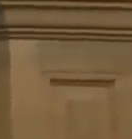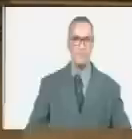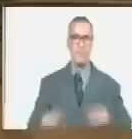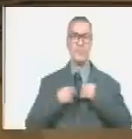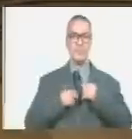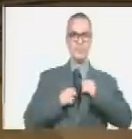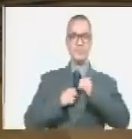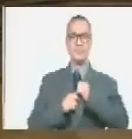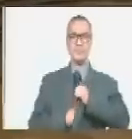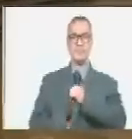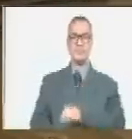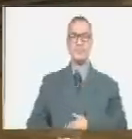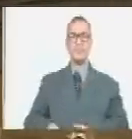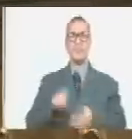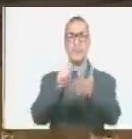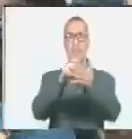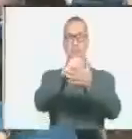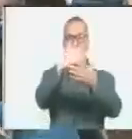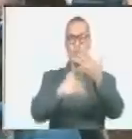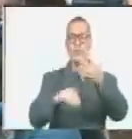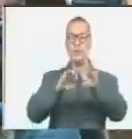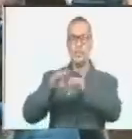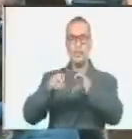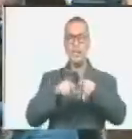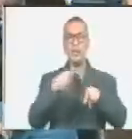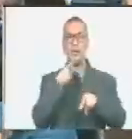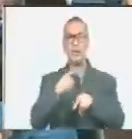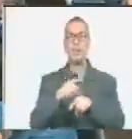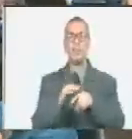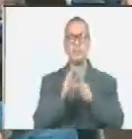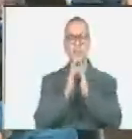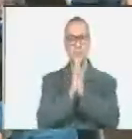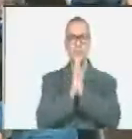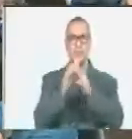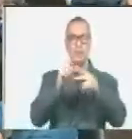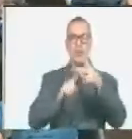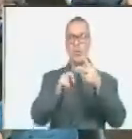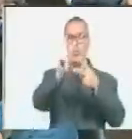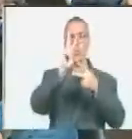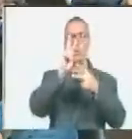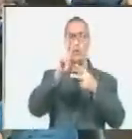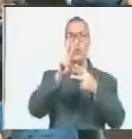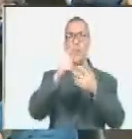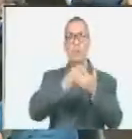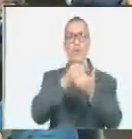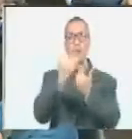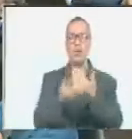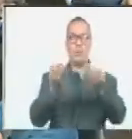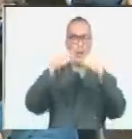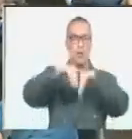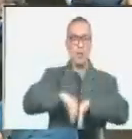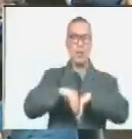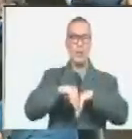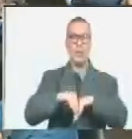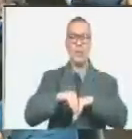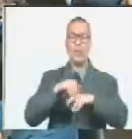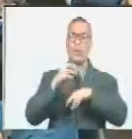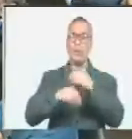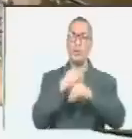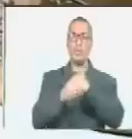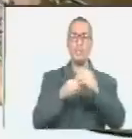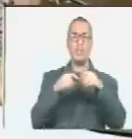Siguiente punto del orden del día, ciudadana secretaria. Punto número 2, proyecto de acuerdo con motivo